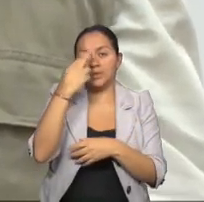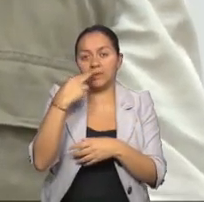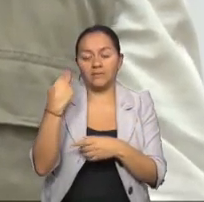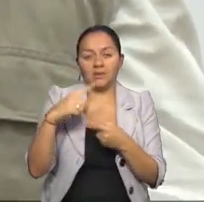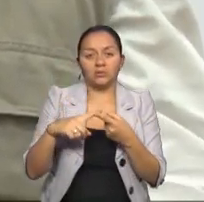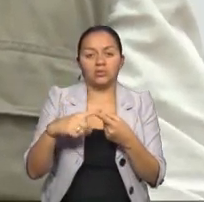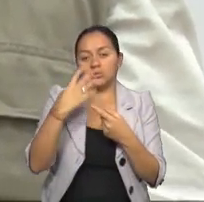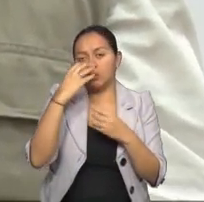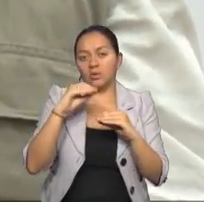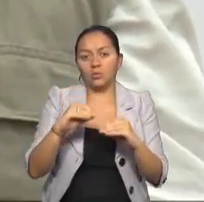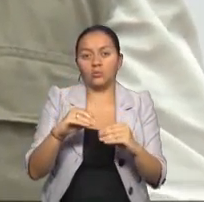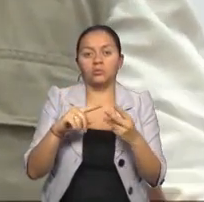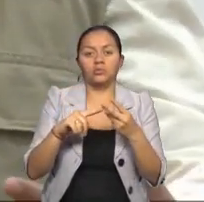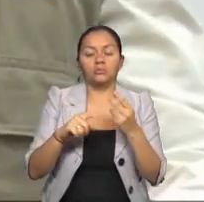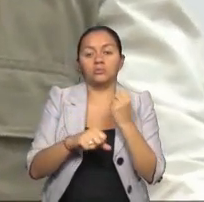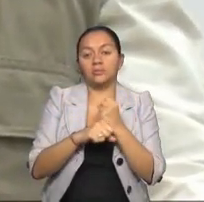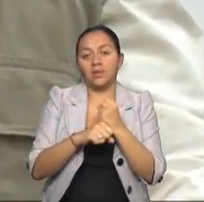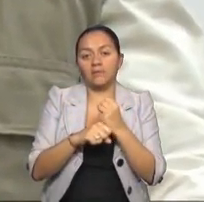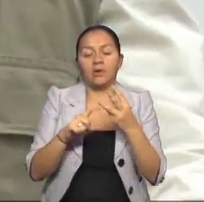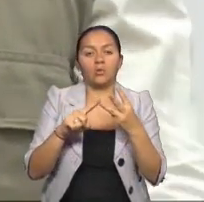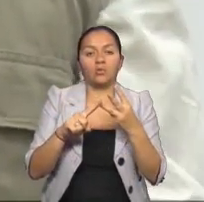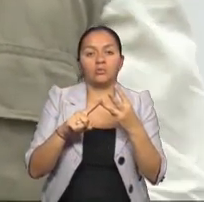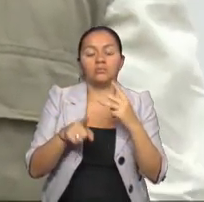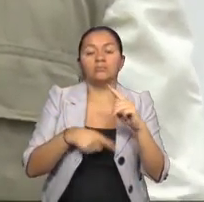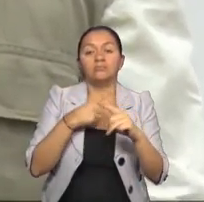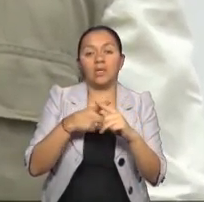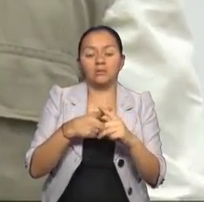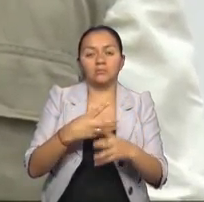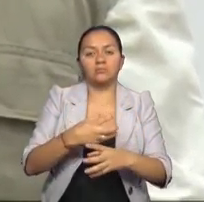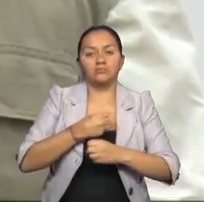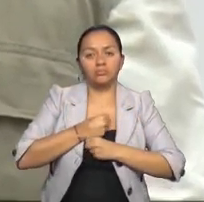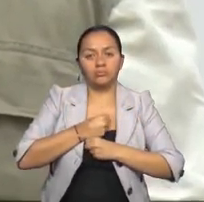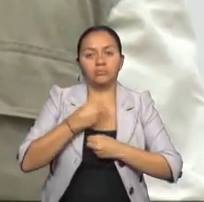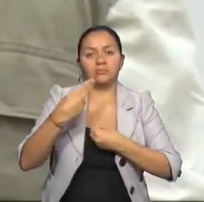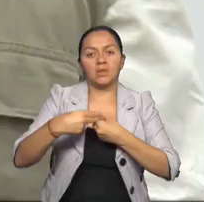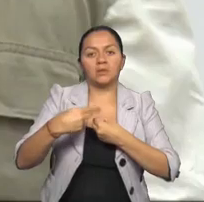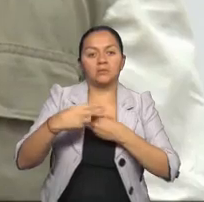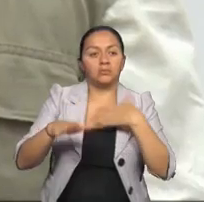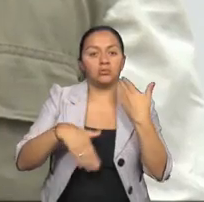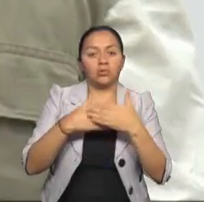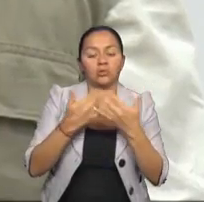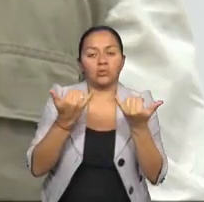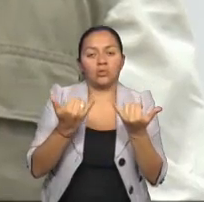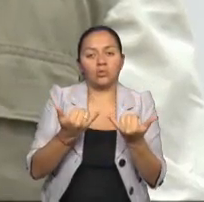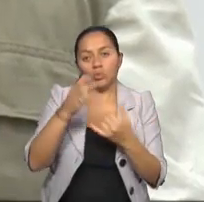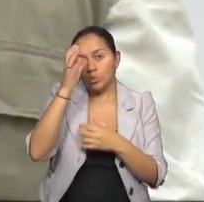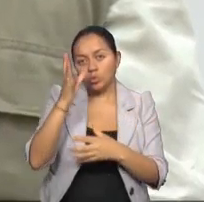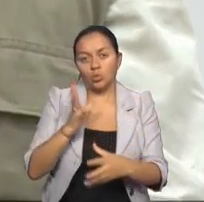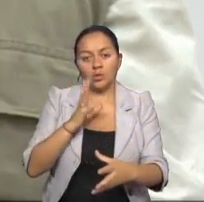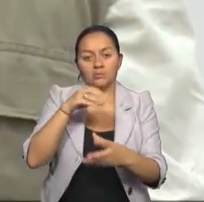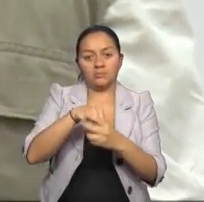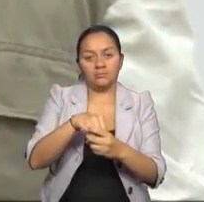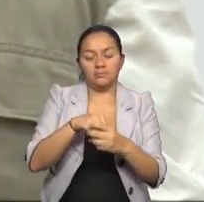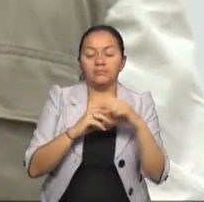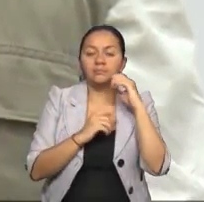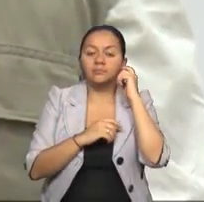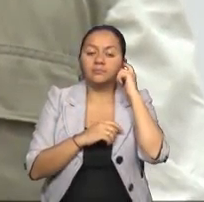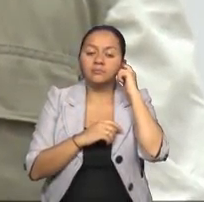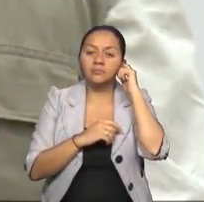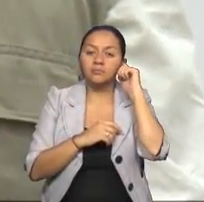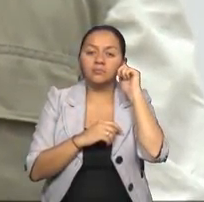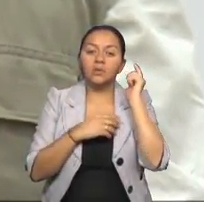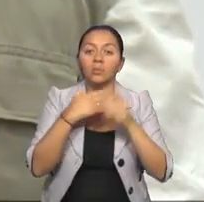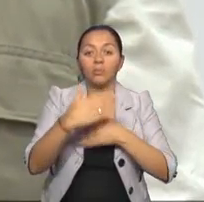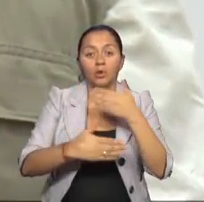educación trabajo incluso la apropiación y participación en la cultura entonces son procesos